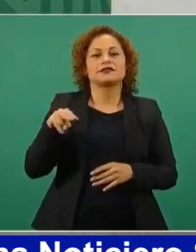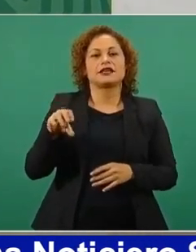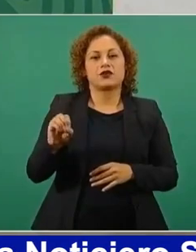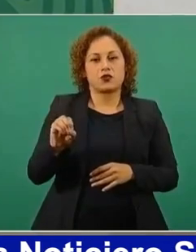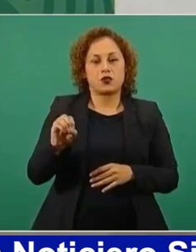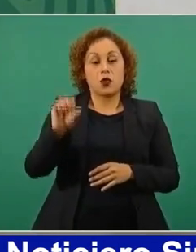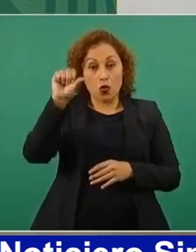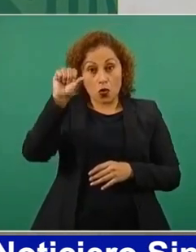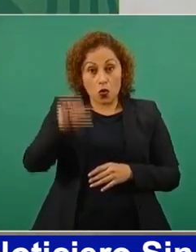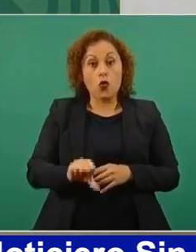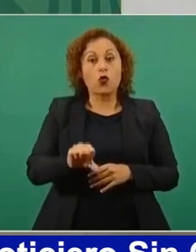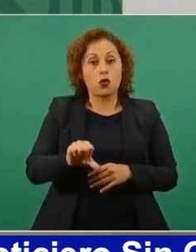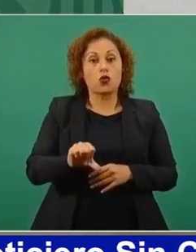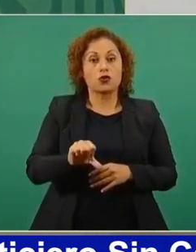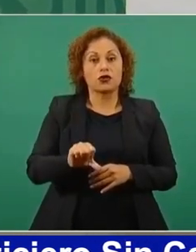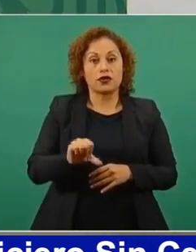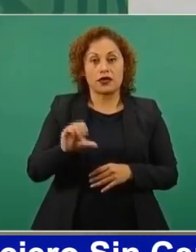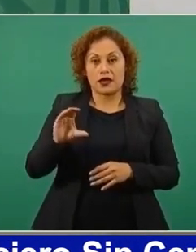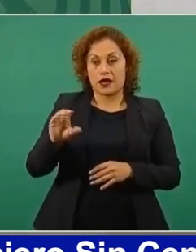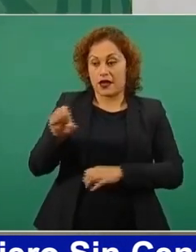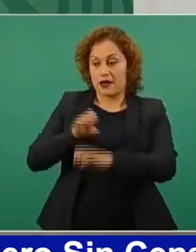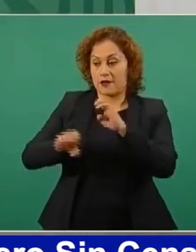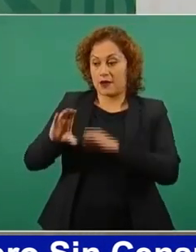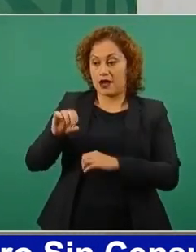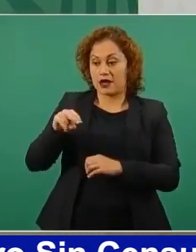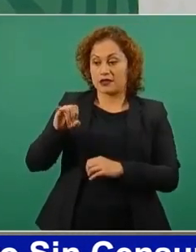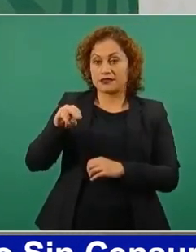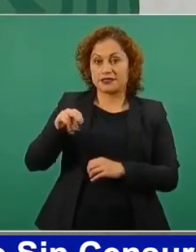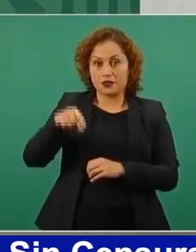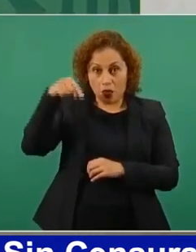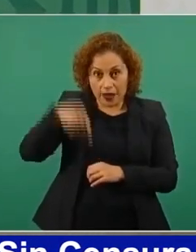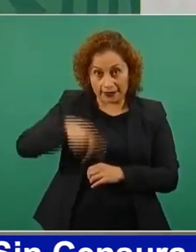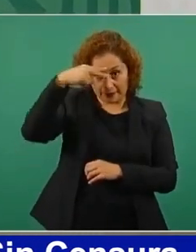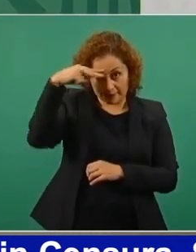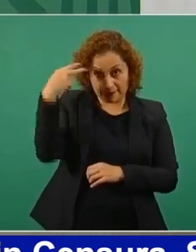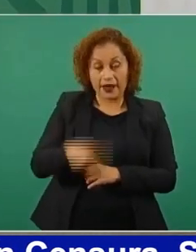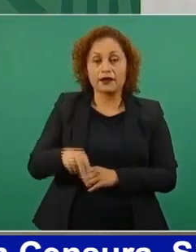Hoy, por ejemplo, sale de CanSino, ya de la planta de México,